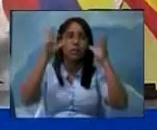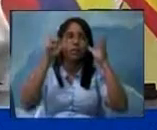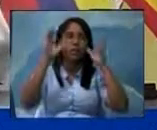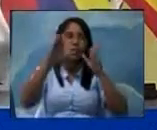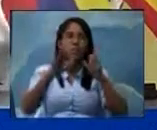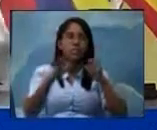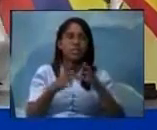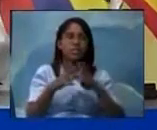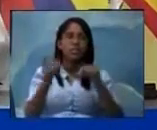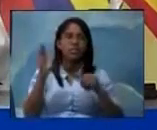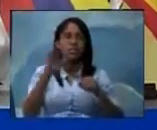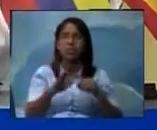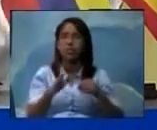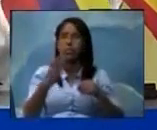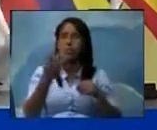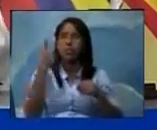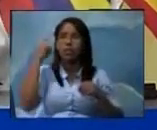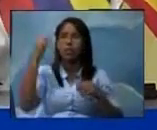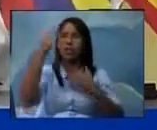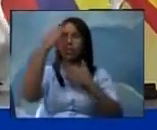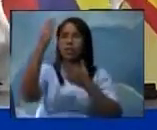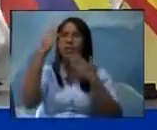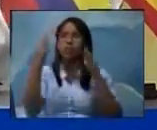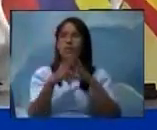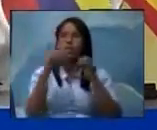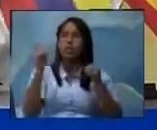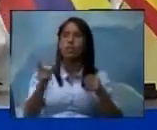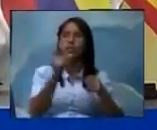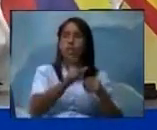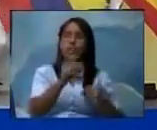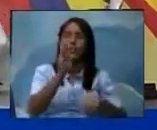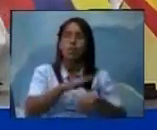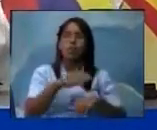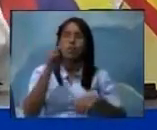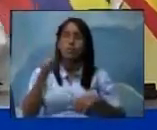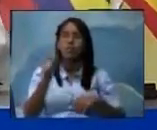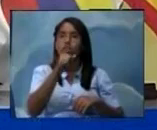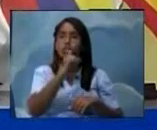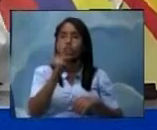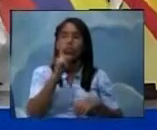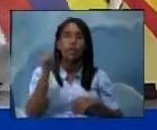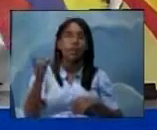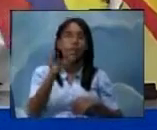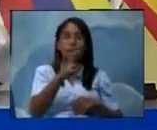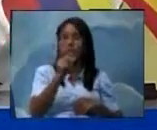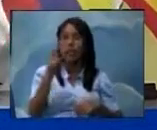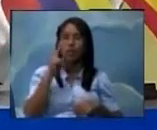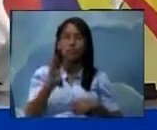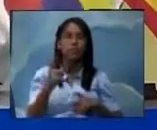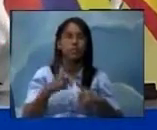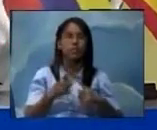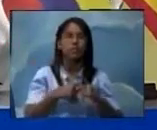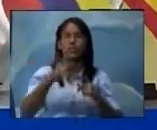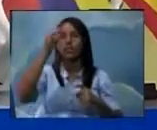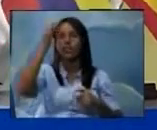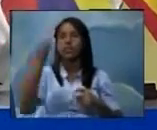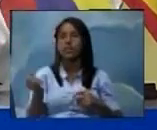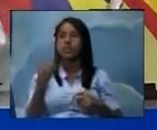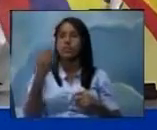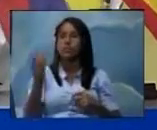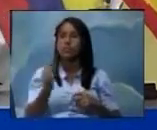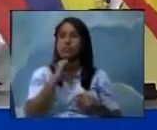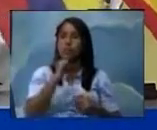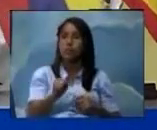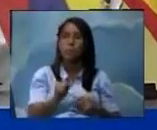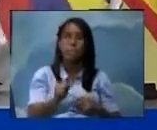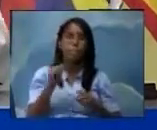Oye, Saturnino, ven para que me saludes a esta gente, Saturnino, porque si yo te nombro y la gente no te ve, va a creer que